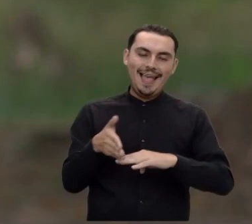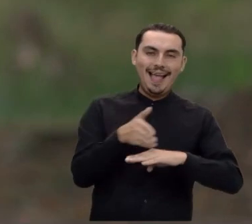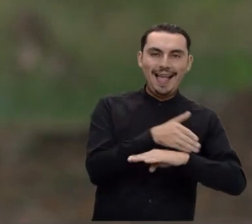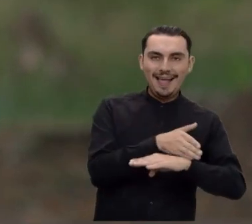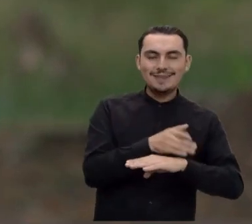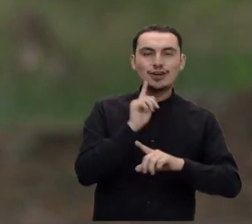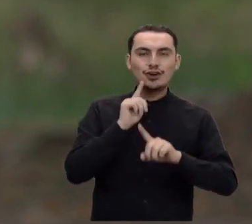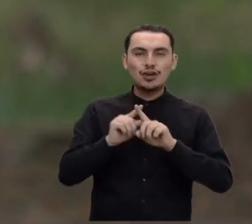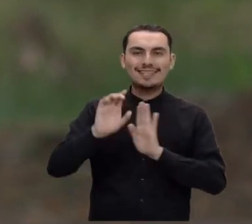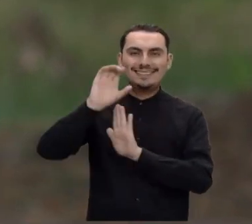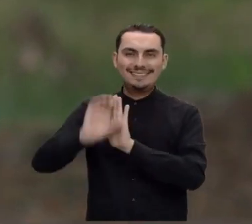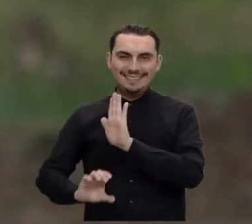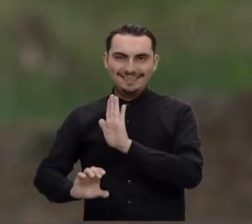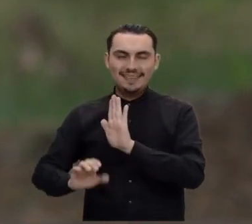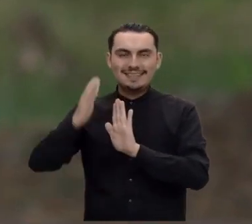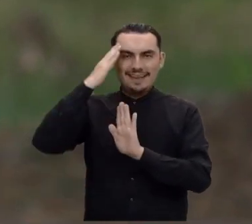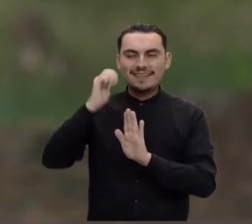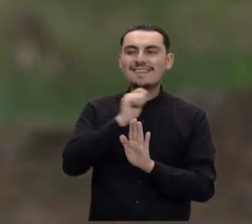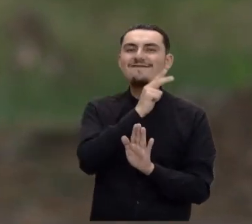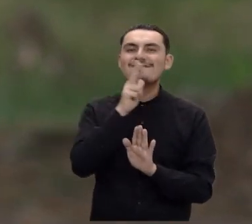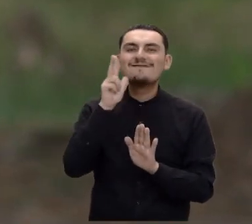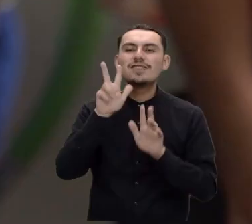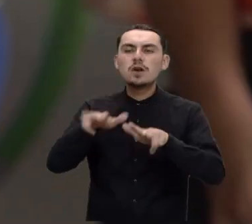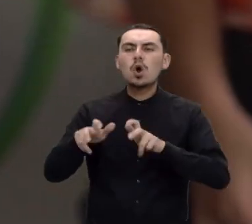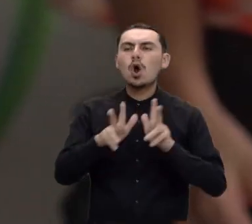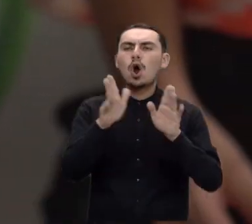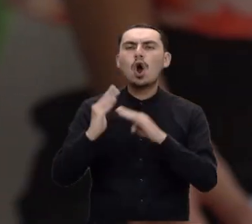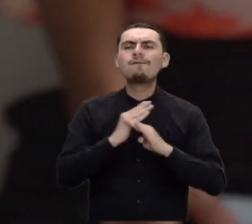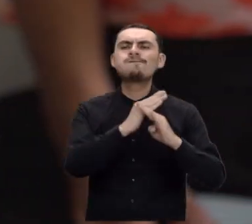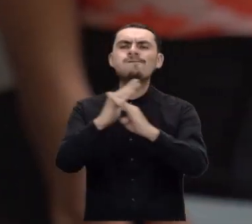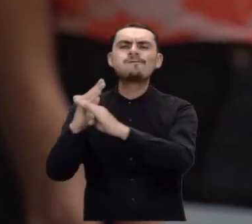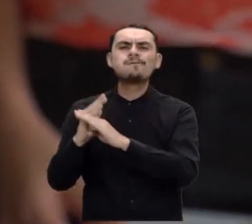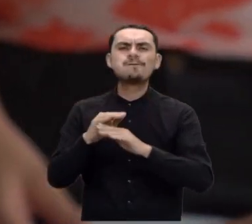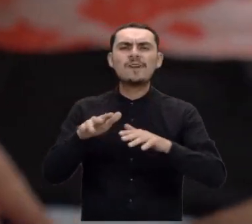previo para la certificación de granja biosegura.